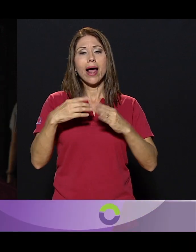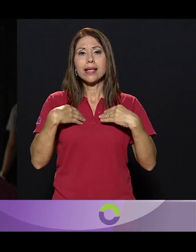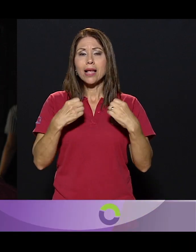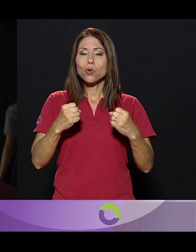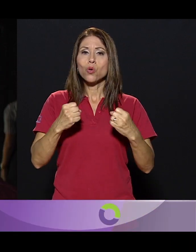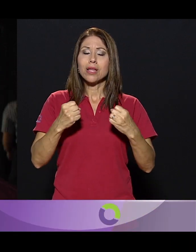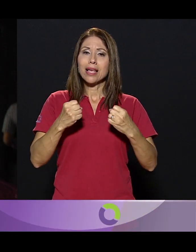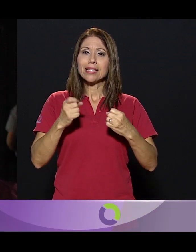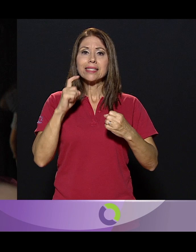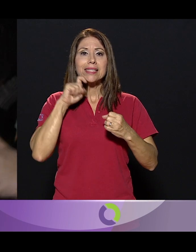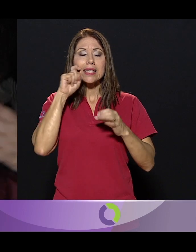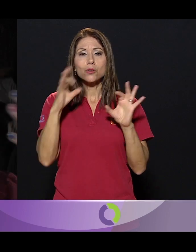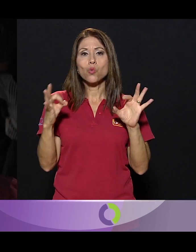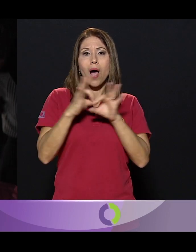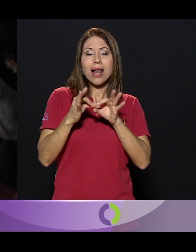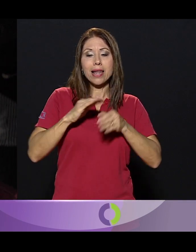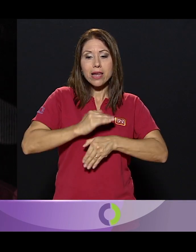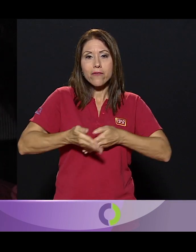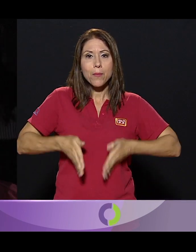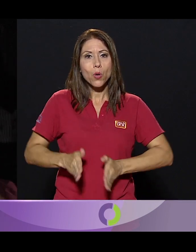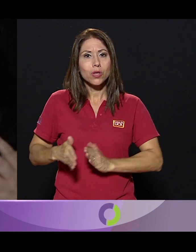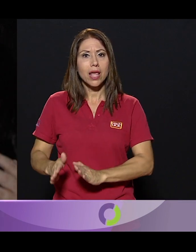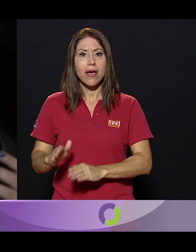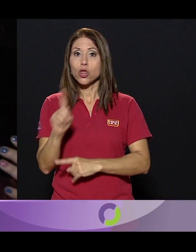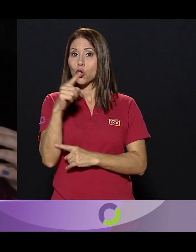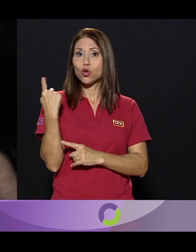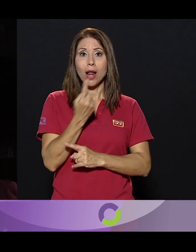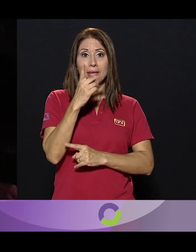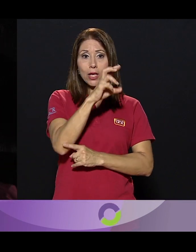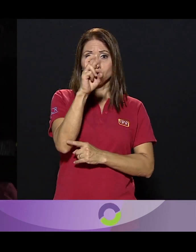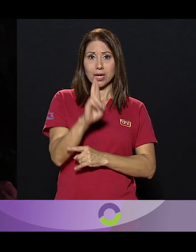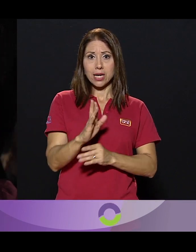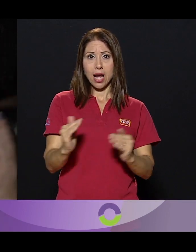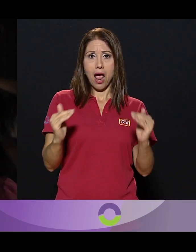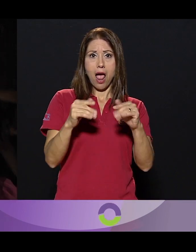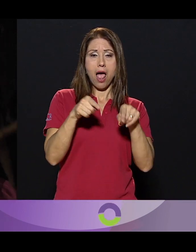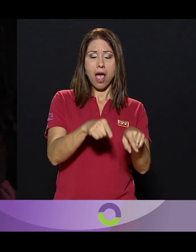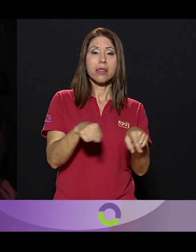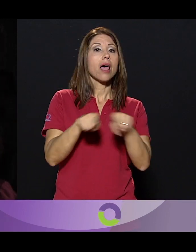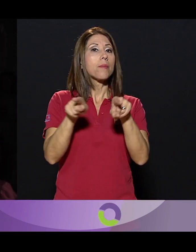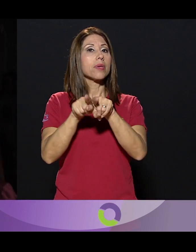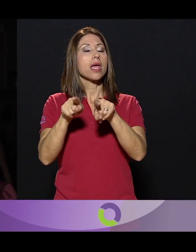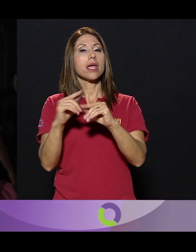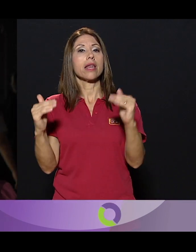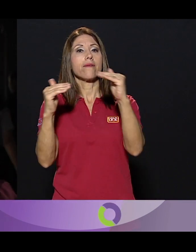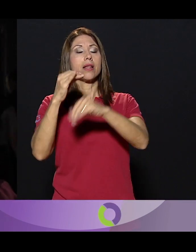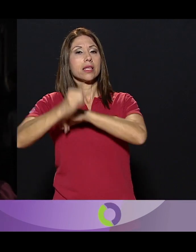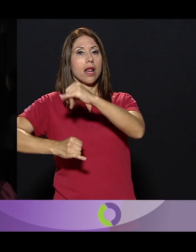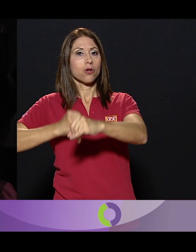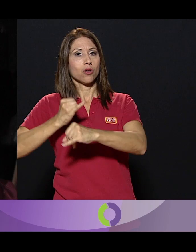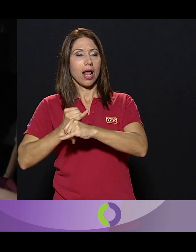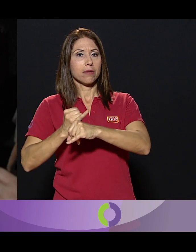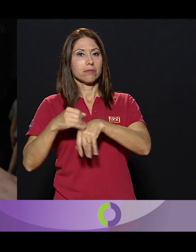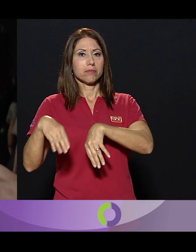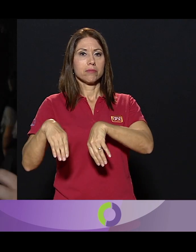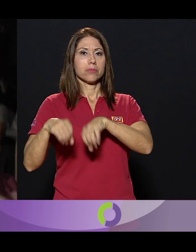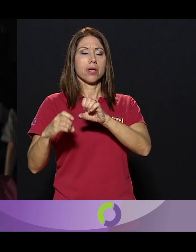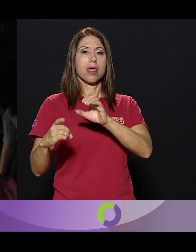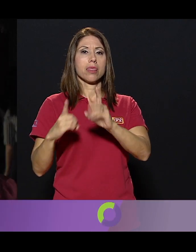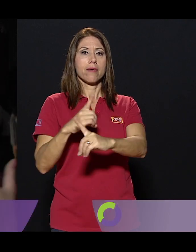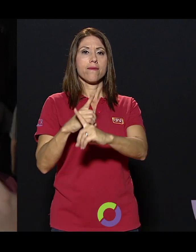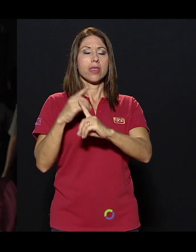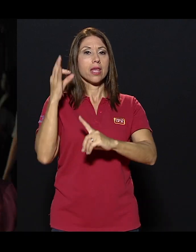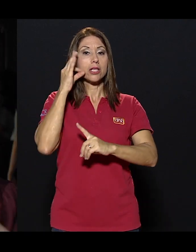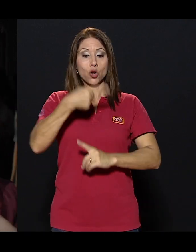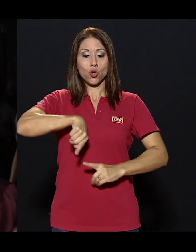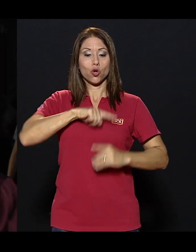sexual y reproductiva como un derecho garantizado, no solo a nivel de nuestro país, sino desde los cuerpos internacionales de derechos, que tenemos un